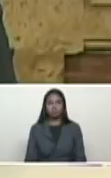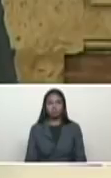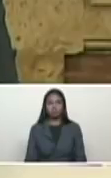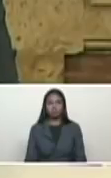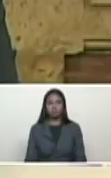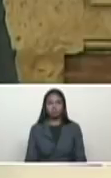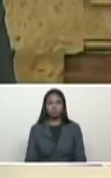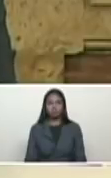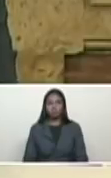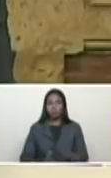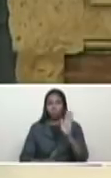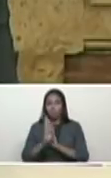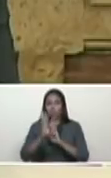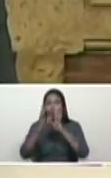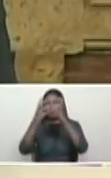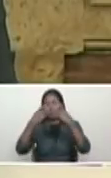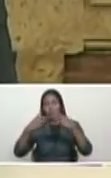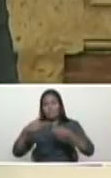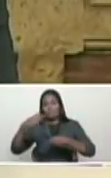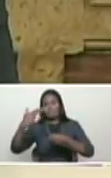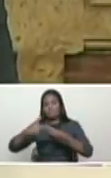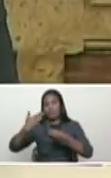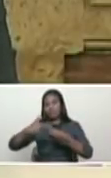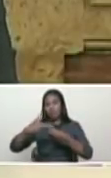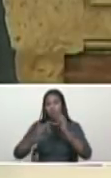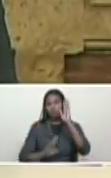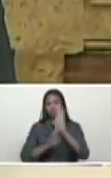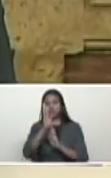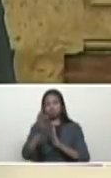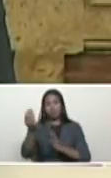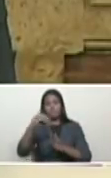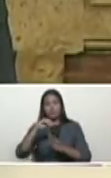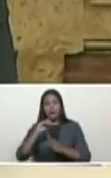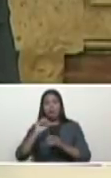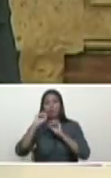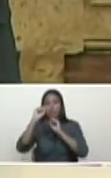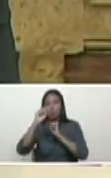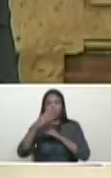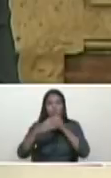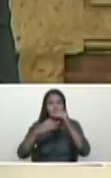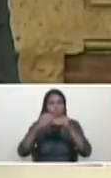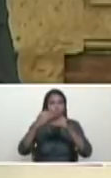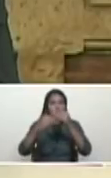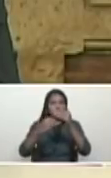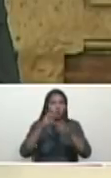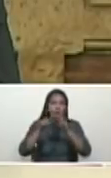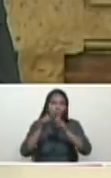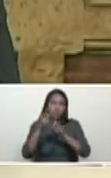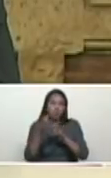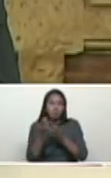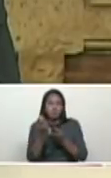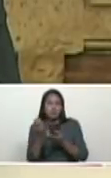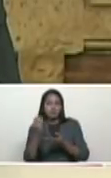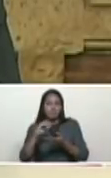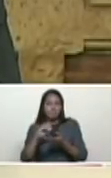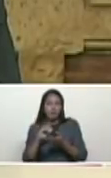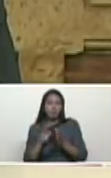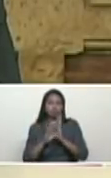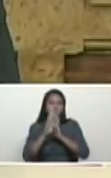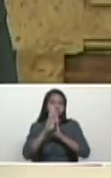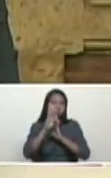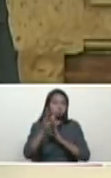elevar la producción petrolera ya estamos logrando algunos avances importantes